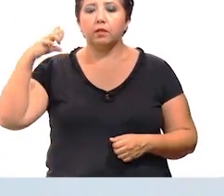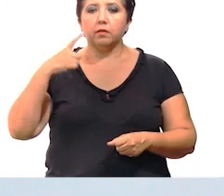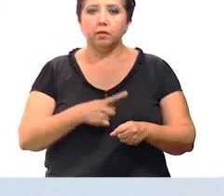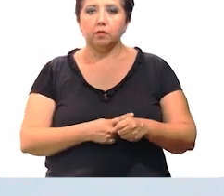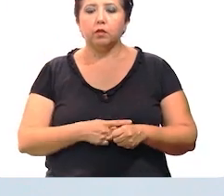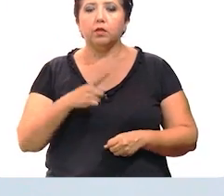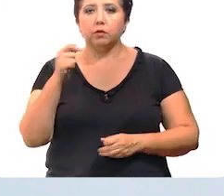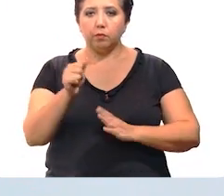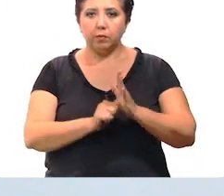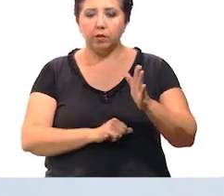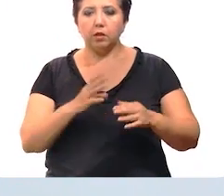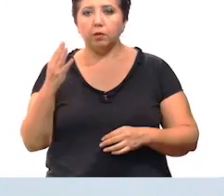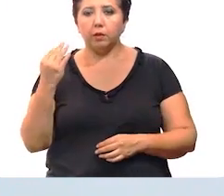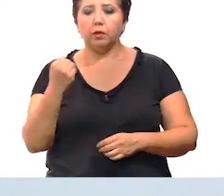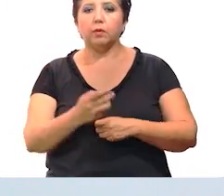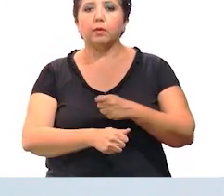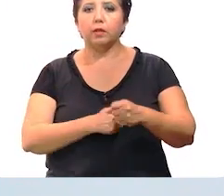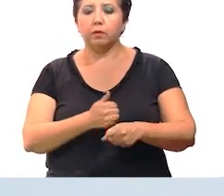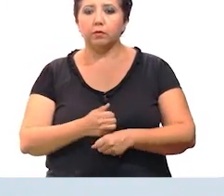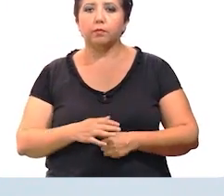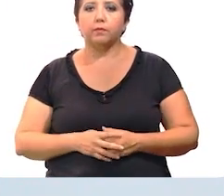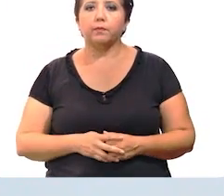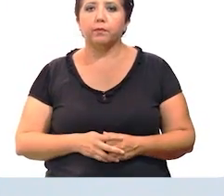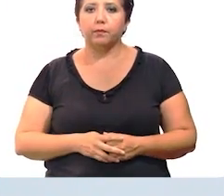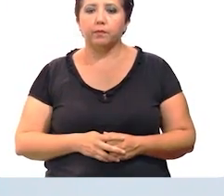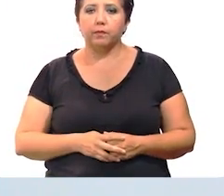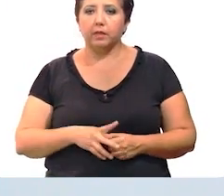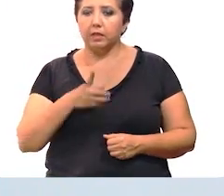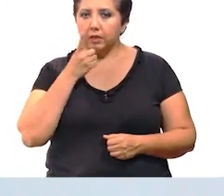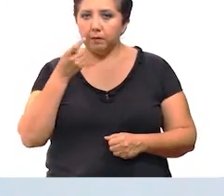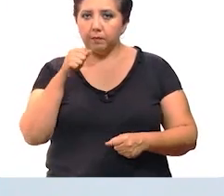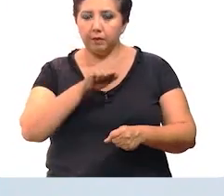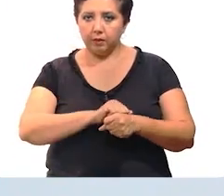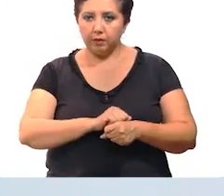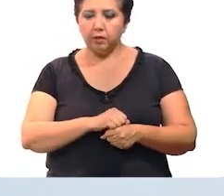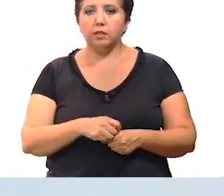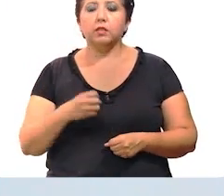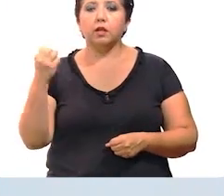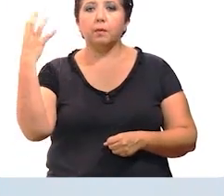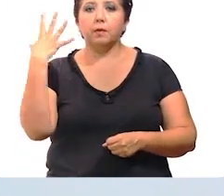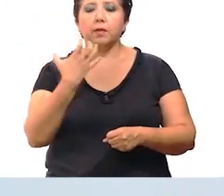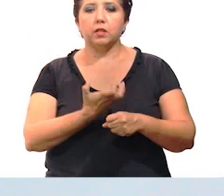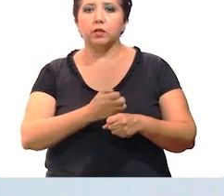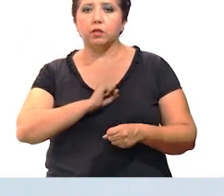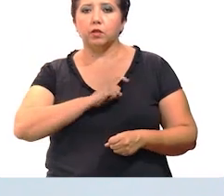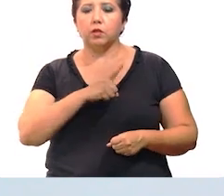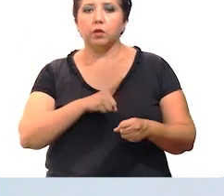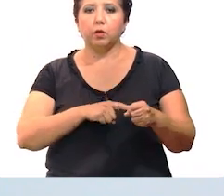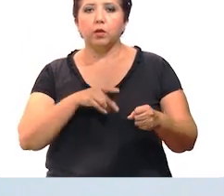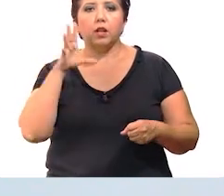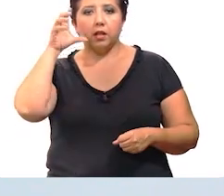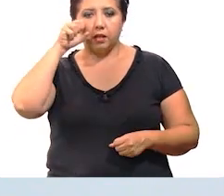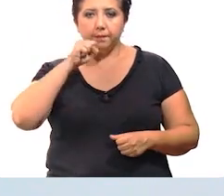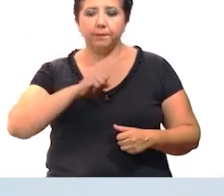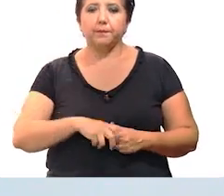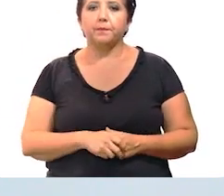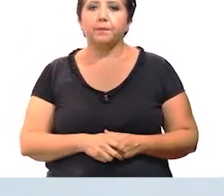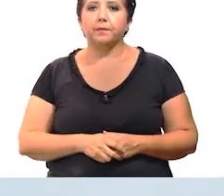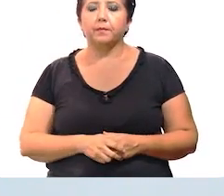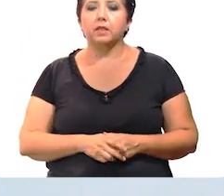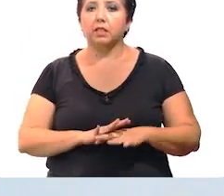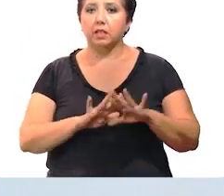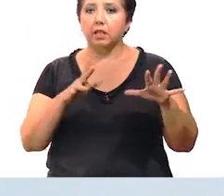rango de edad de los casos es de un mes a 99 años. Los indicadores semanales de nuestro semáforo estatal de salud marcan color naranja.